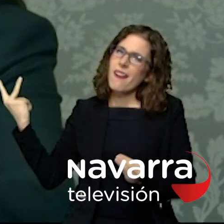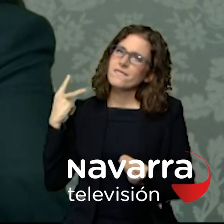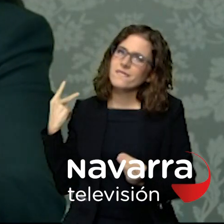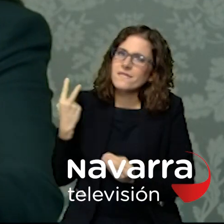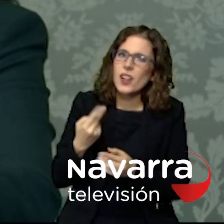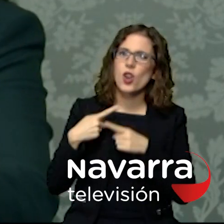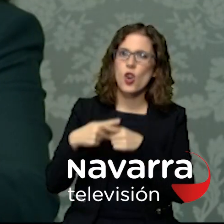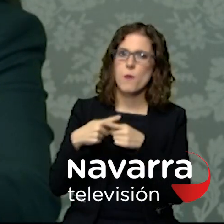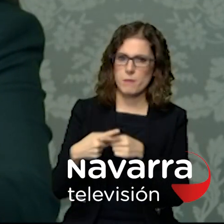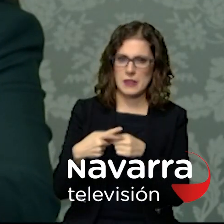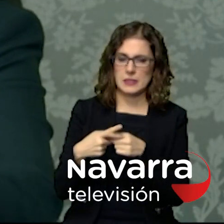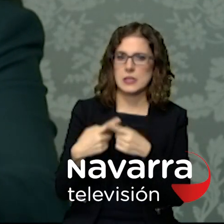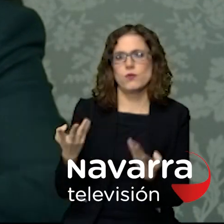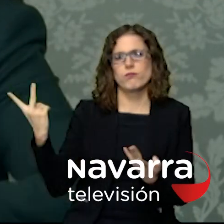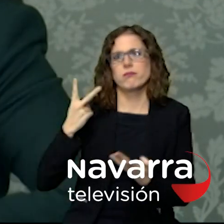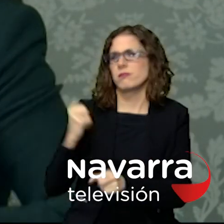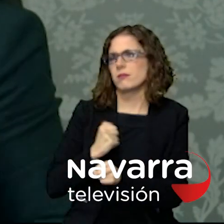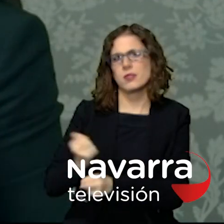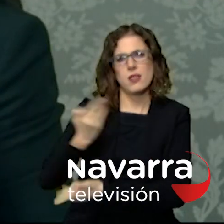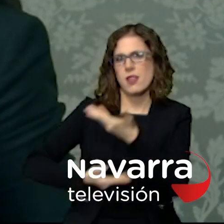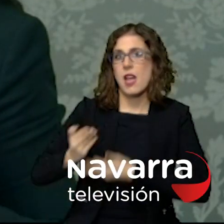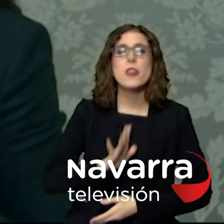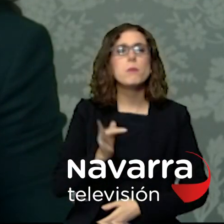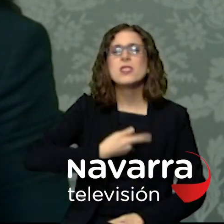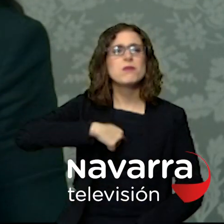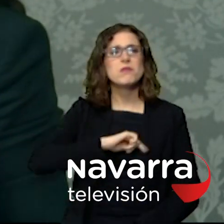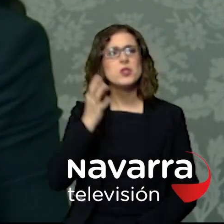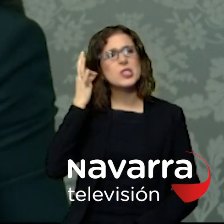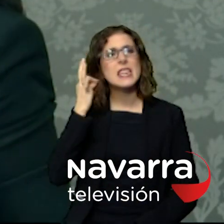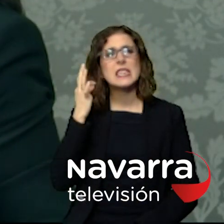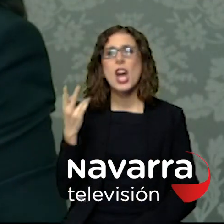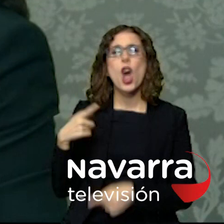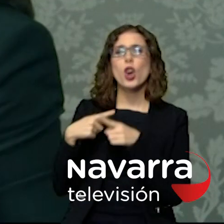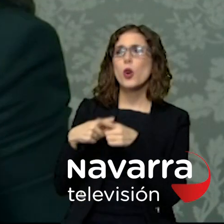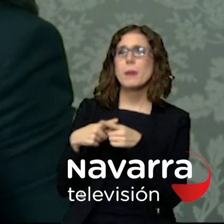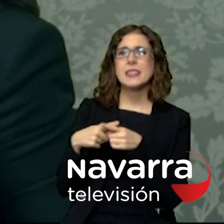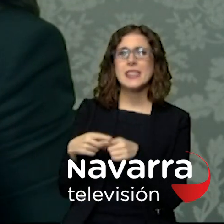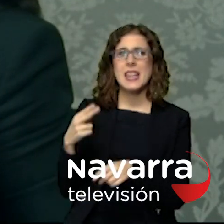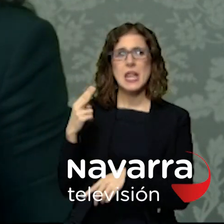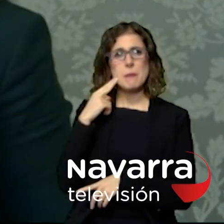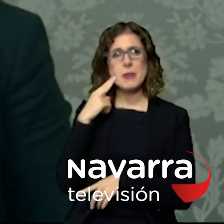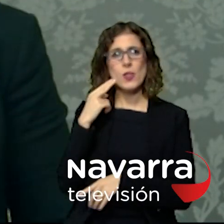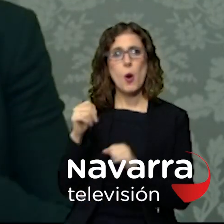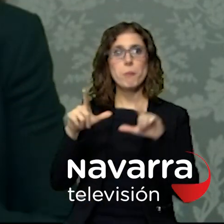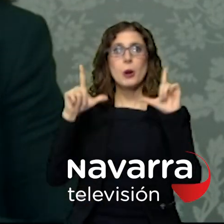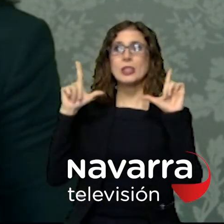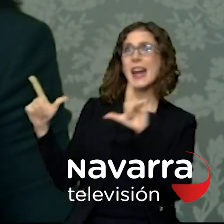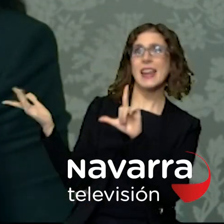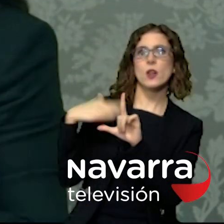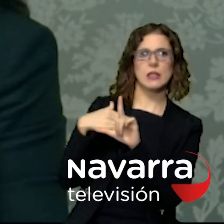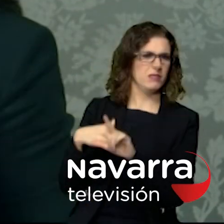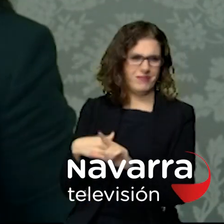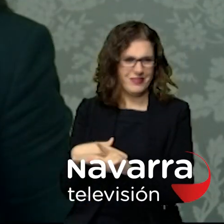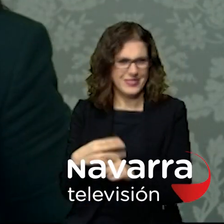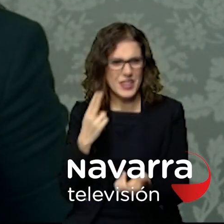conjuntamente. Y además nosotras no tenemos ningún miedo al compartir en que se nos quite protagonismo de nada, porque cada una, cada comunidad